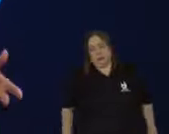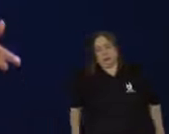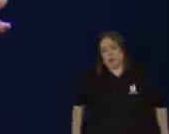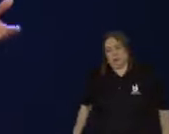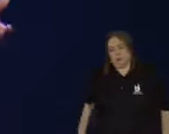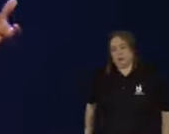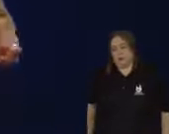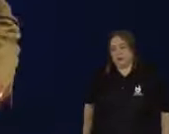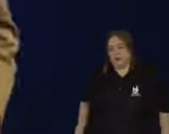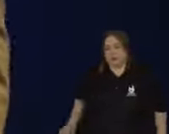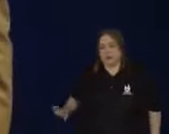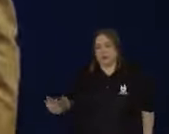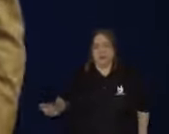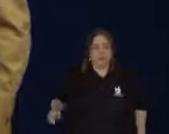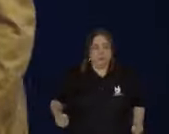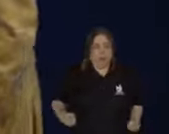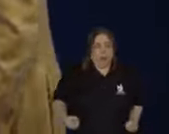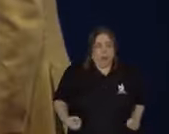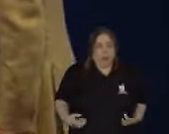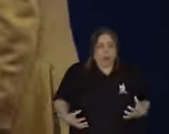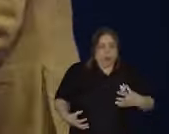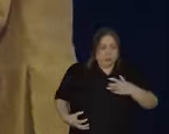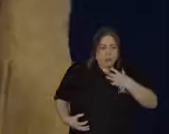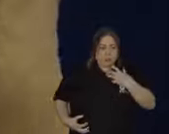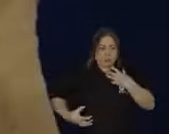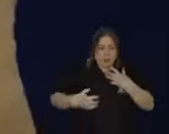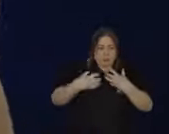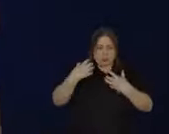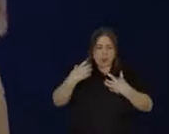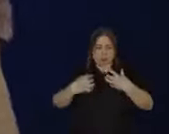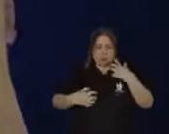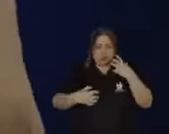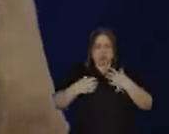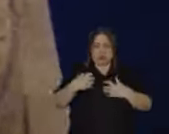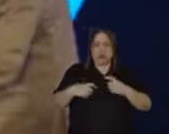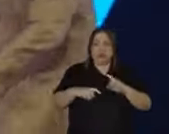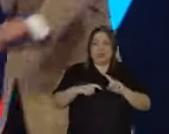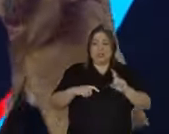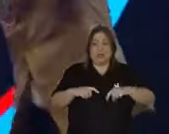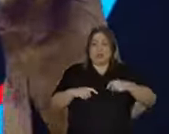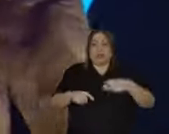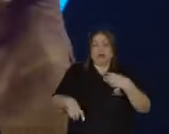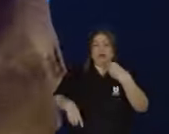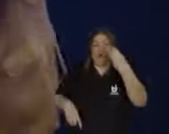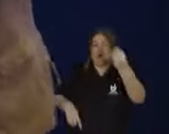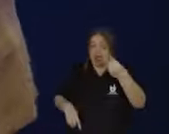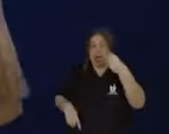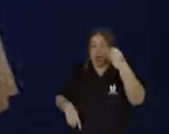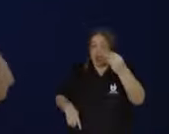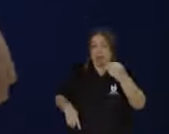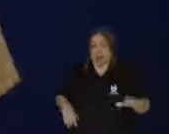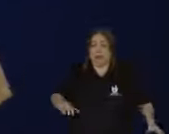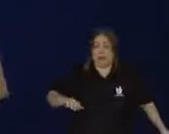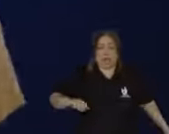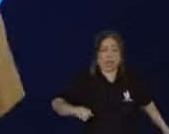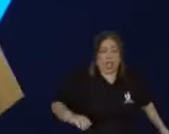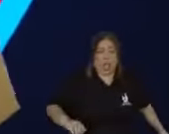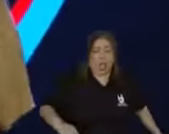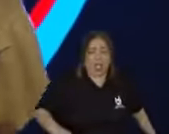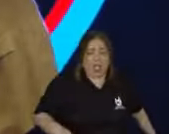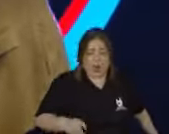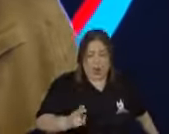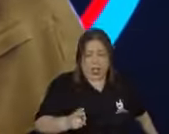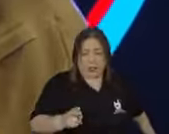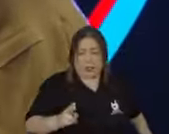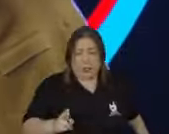Y ya estaba caldeado el ambiente. Teníamos que salir corriendo a la parada del autobús. A mí me llevaban casi en el aire para poder no